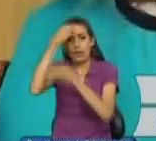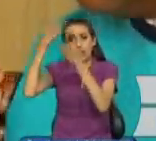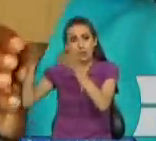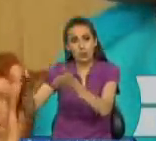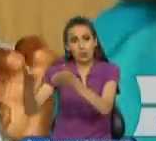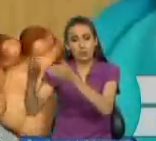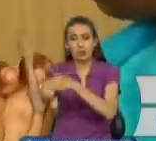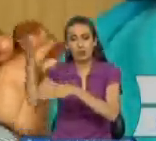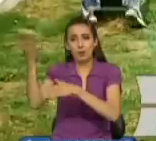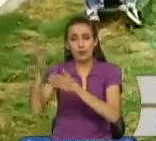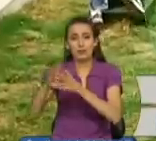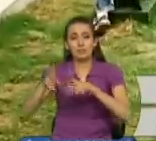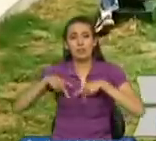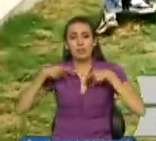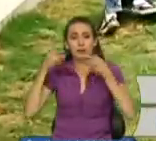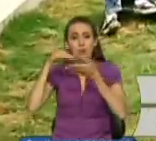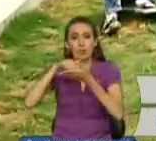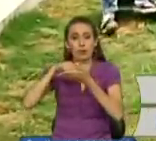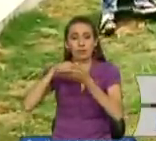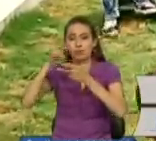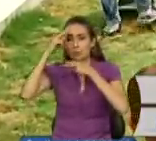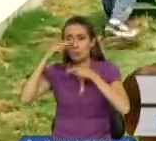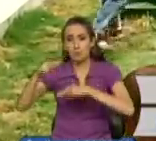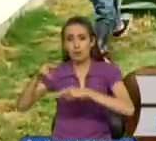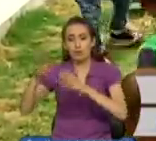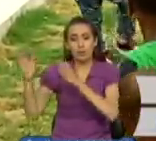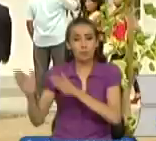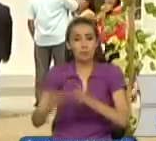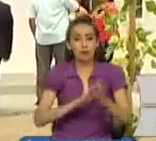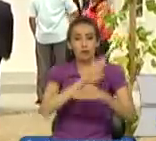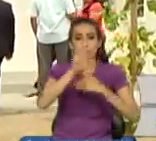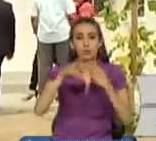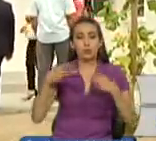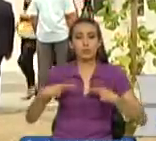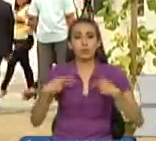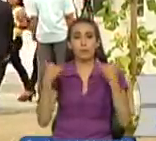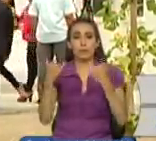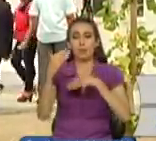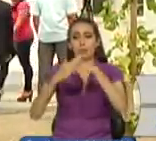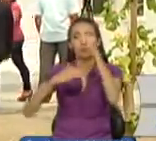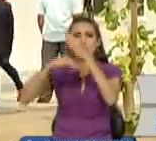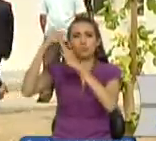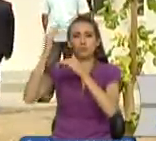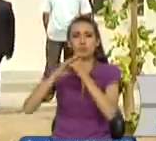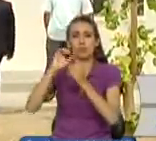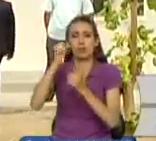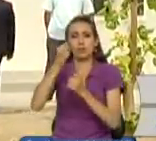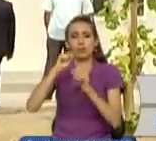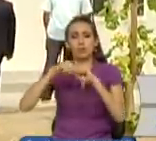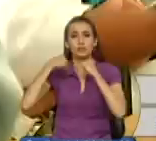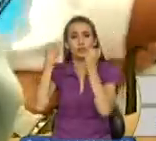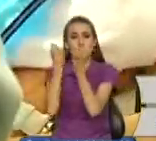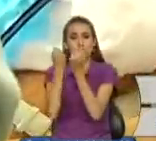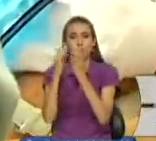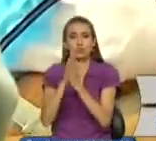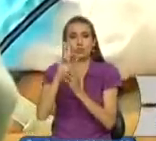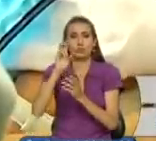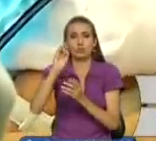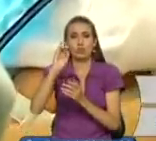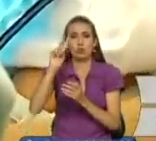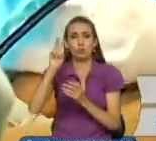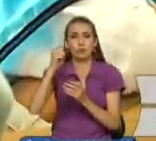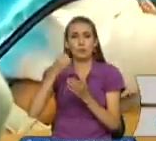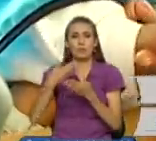infantil del buen Vivir emblemático del plan toda una vida que se levanta En la cooperativa socio vivienda do a veces